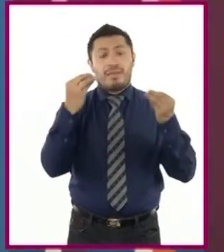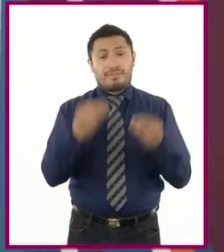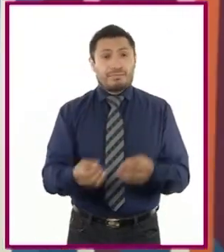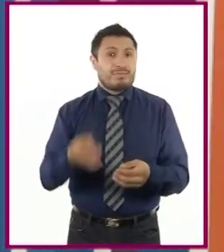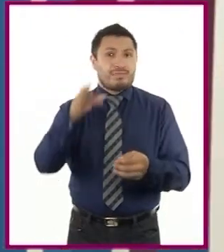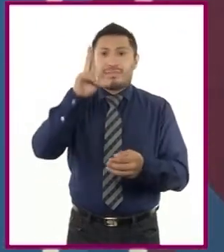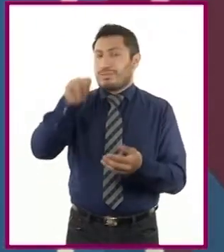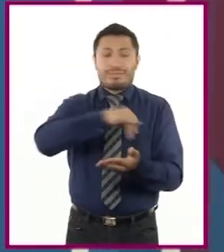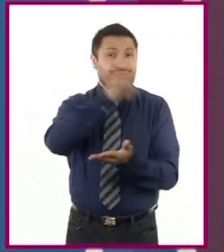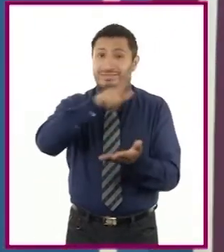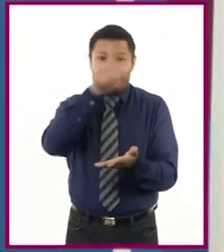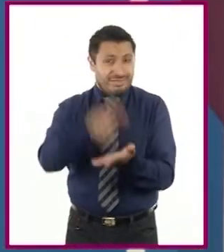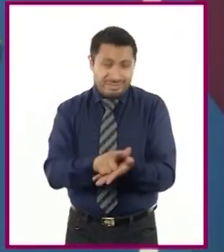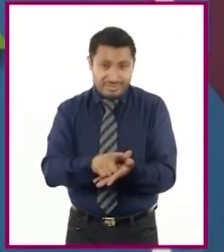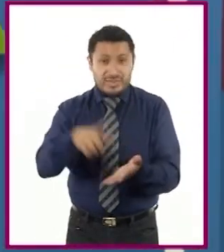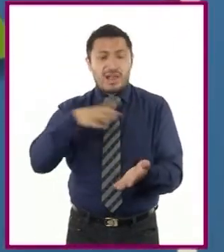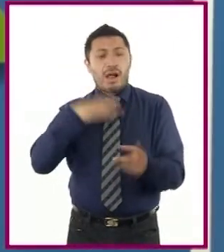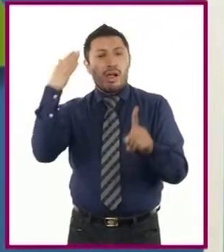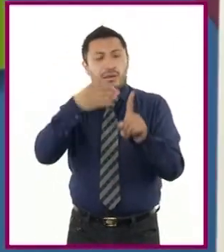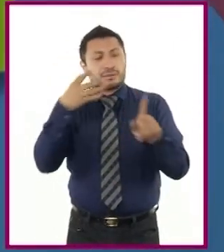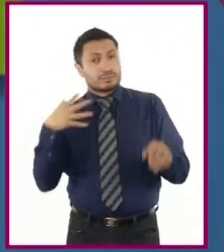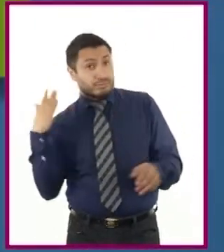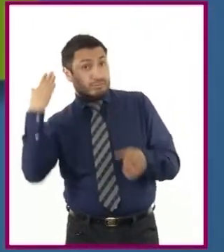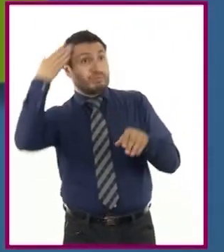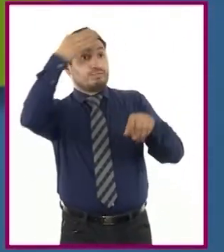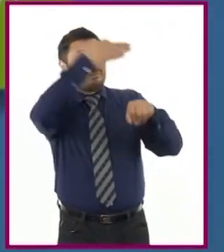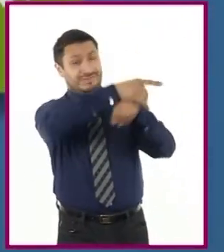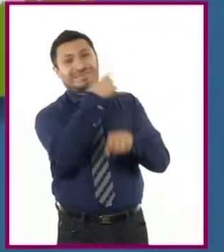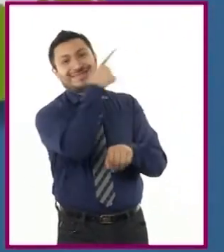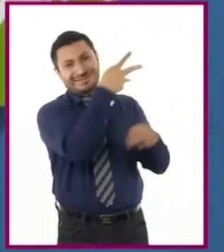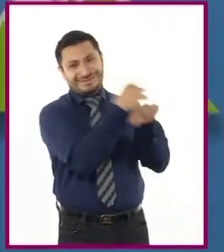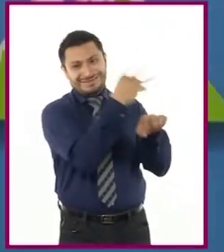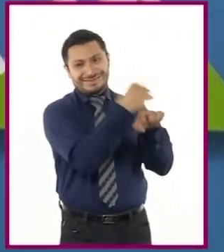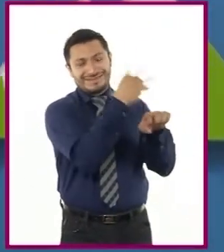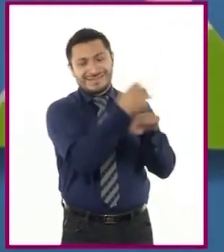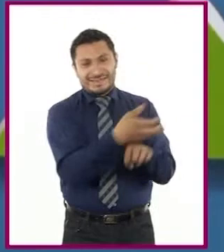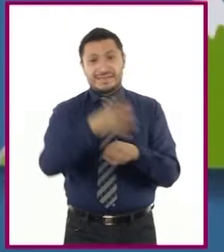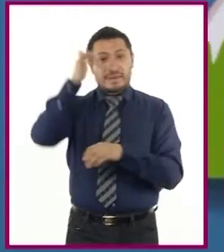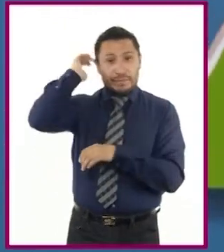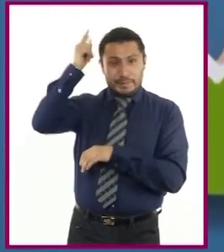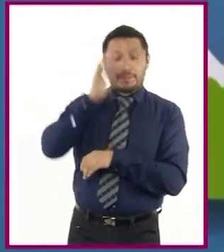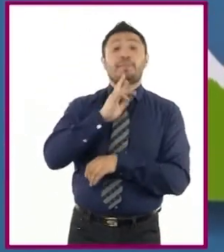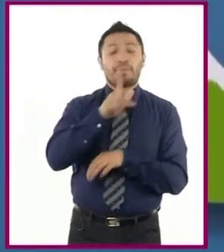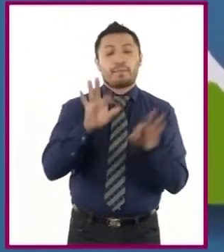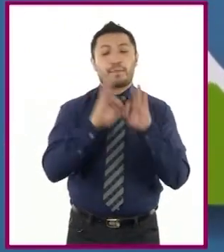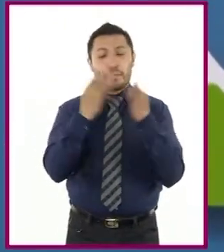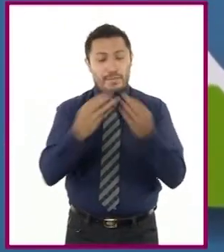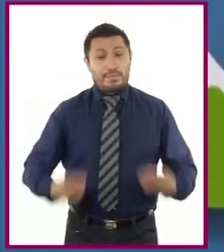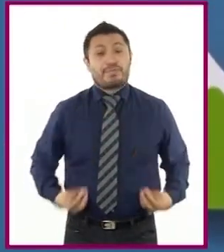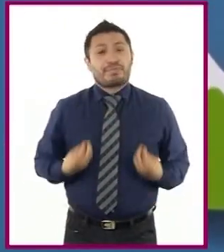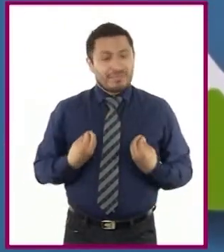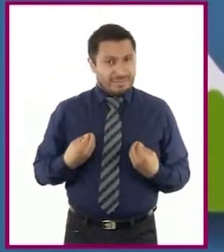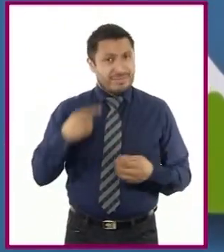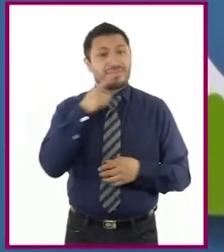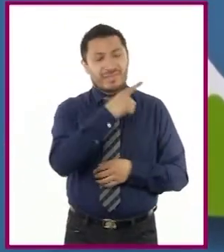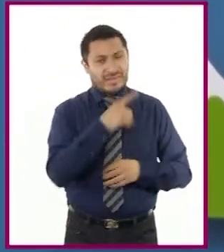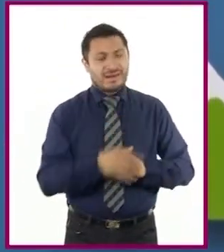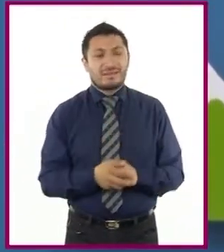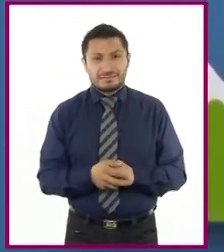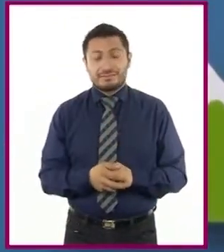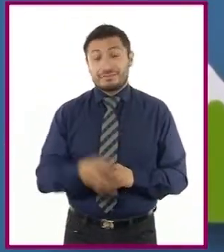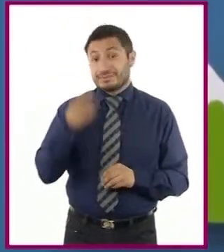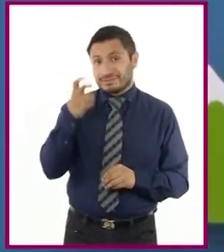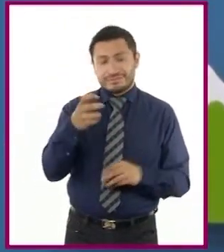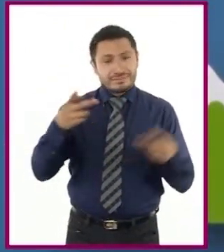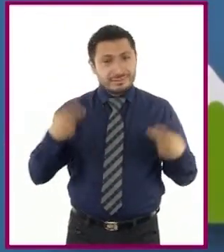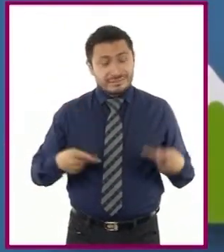ilegal, que tienen la intención de llegar a Estados Unidos de América esperando tener una mejor condición de vida allá. A este tipo